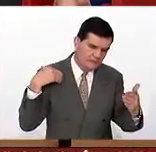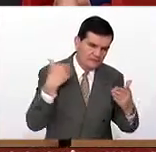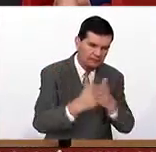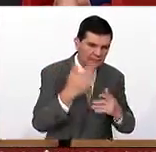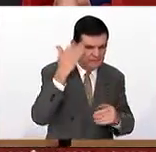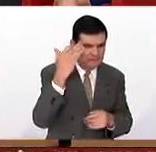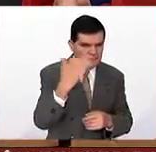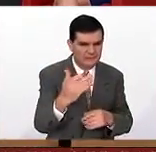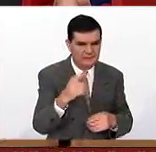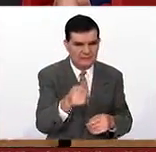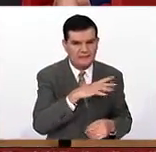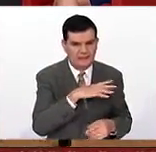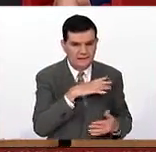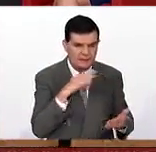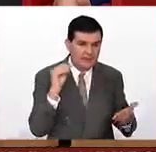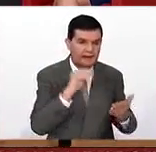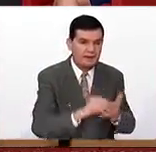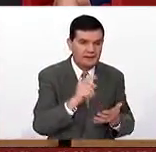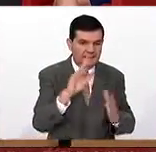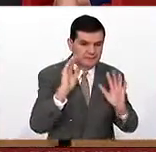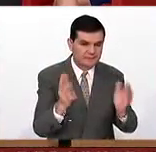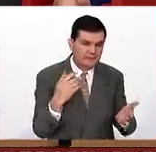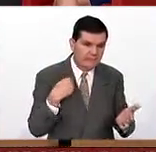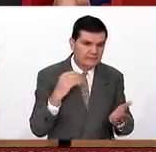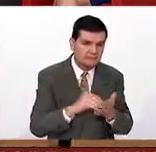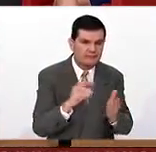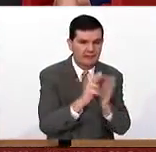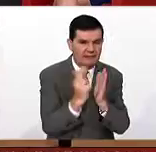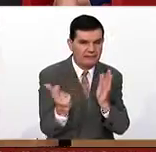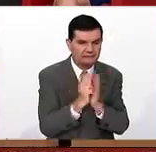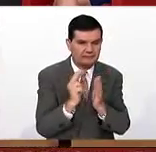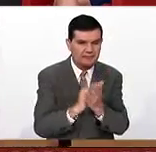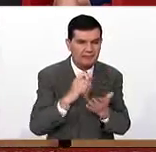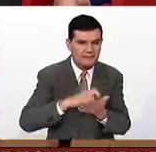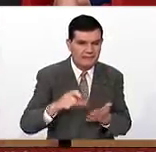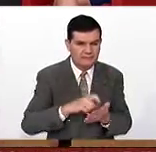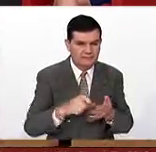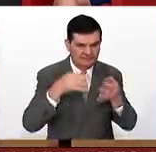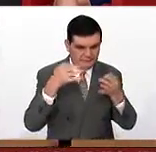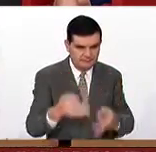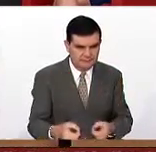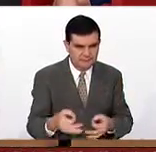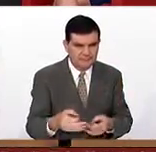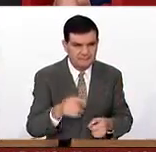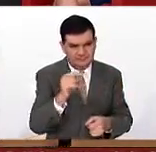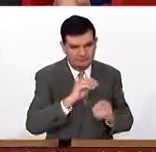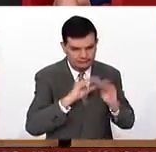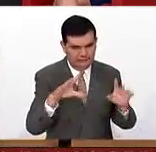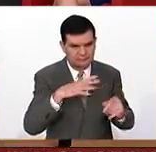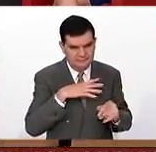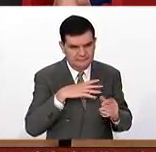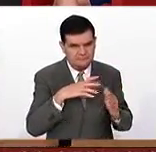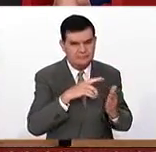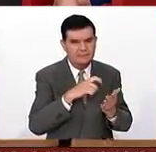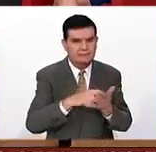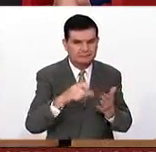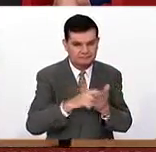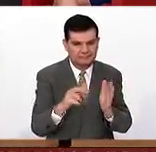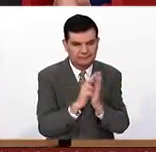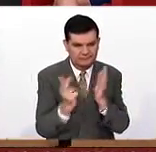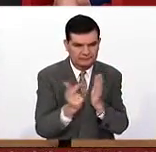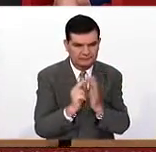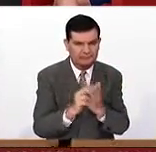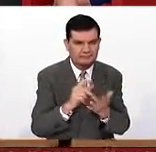estamos ya trabajando para que ahí mismo está incluida ya la revista del consumidor en turno por supuesto contamos con la revista del consumidor que se